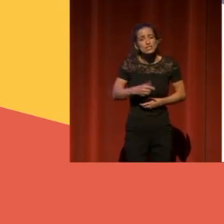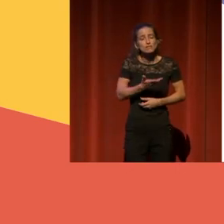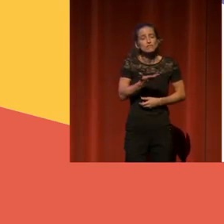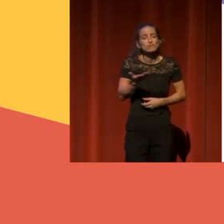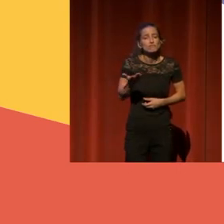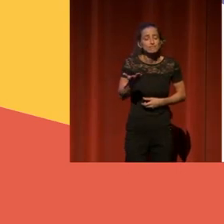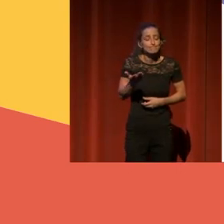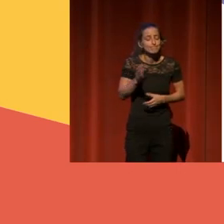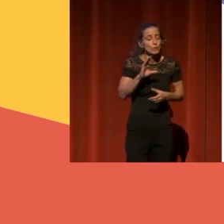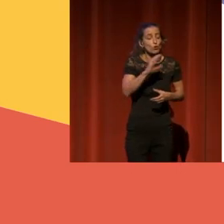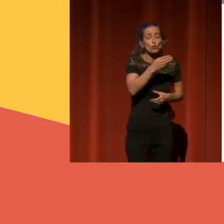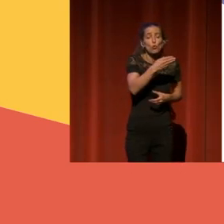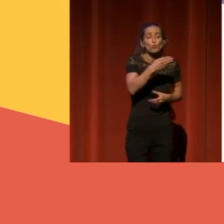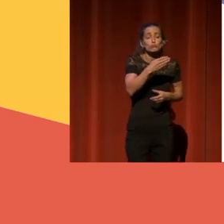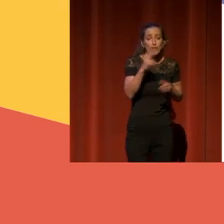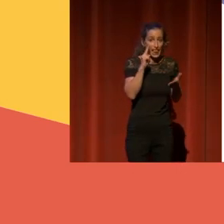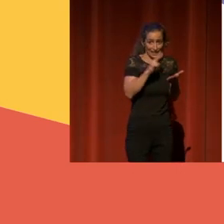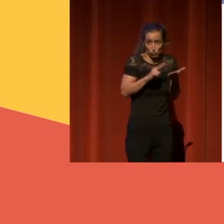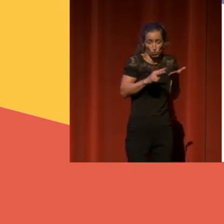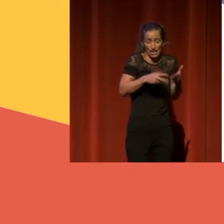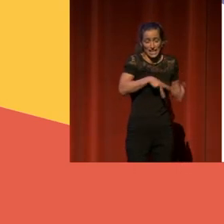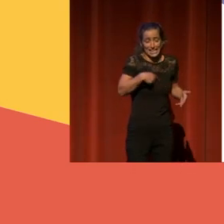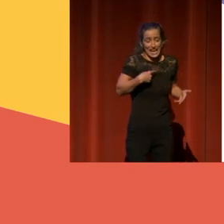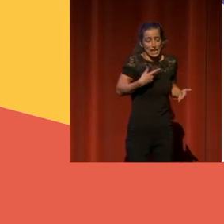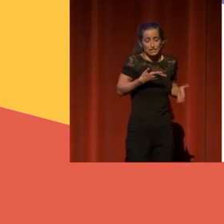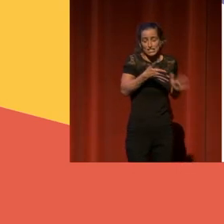unos entornos en los que, pues